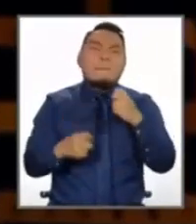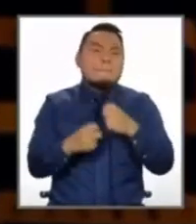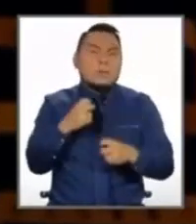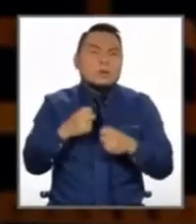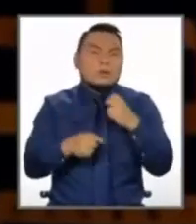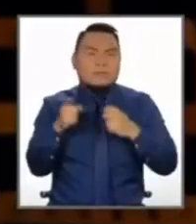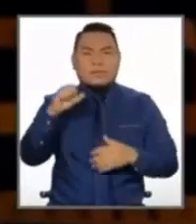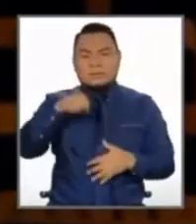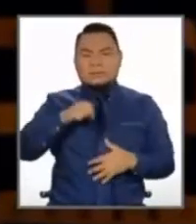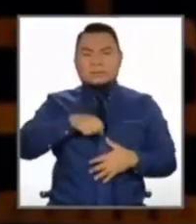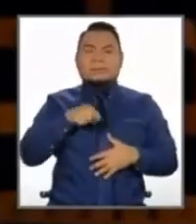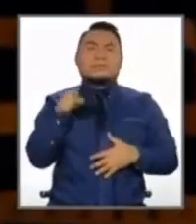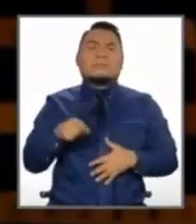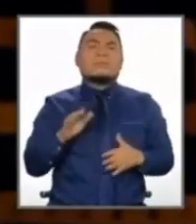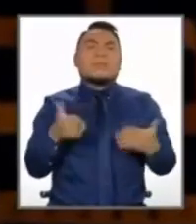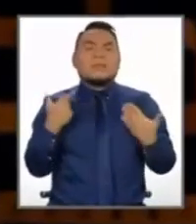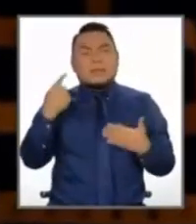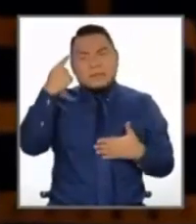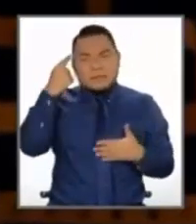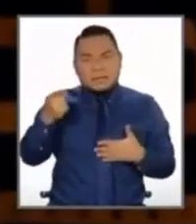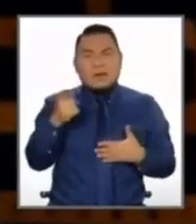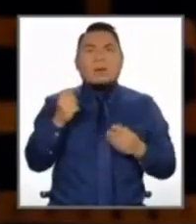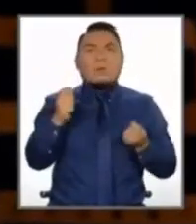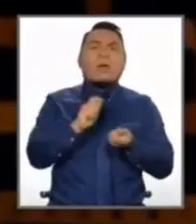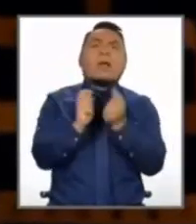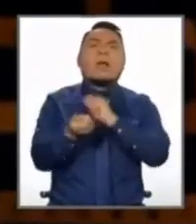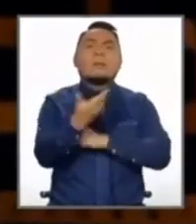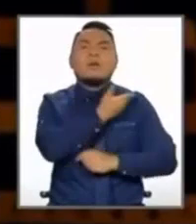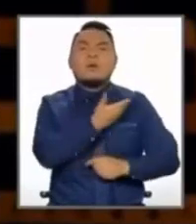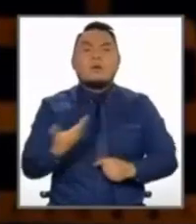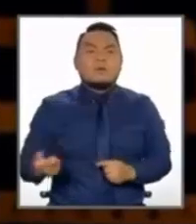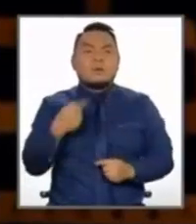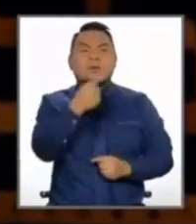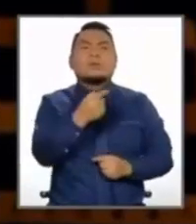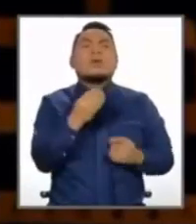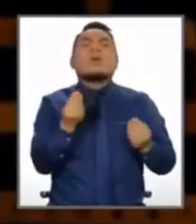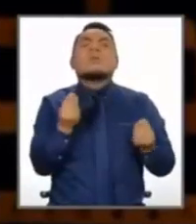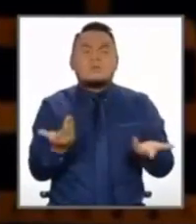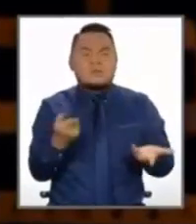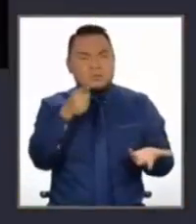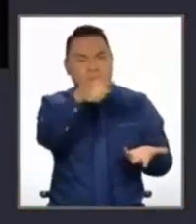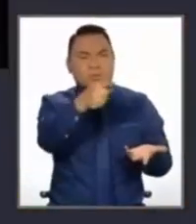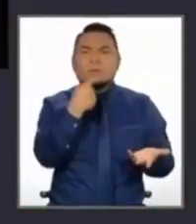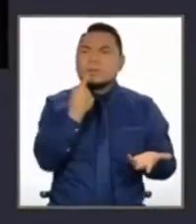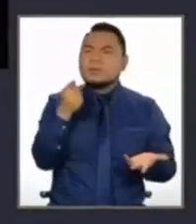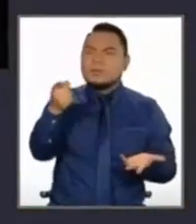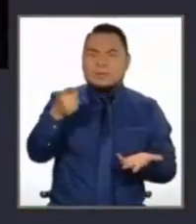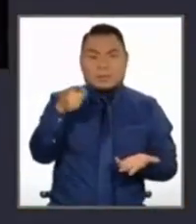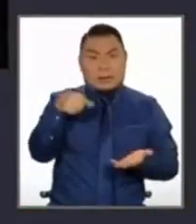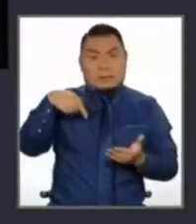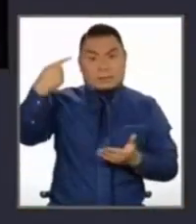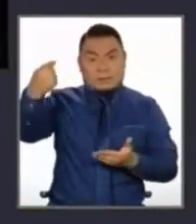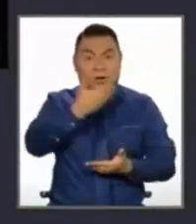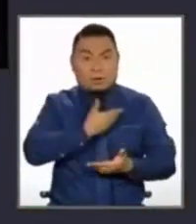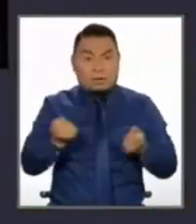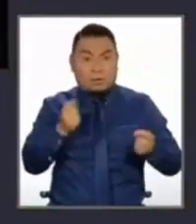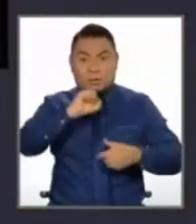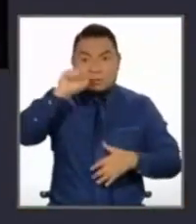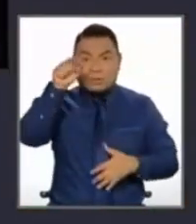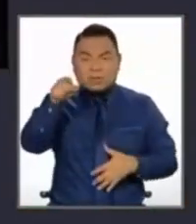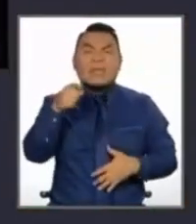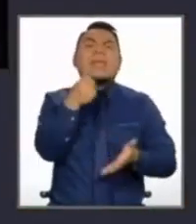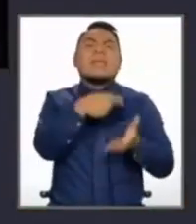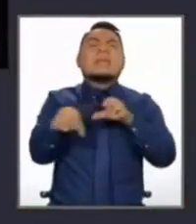un problema serio que hay que encarar con el cambio de gobierno. Por eso les pido concentrarnos en los primeros meses de sus eventuales